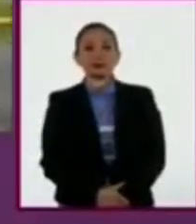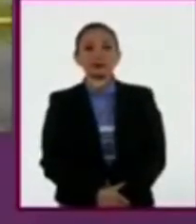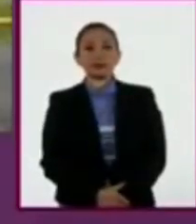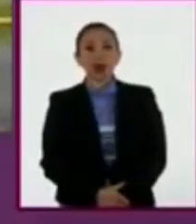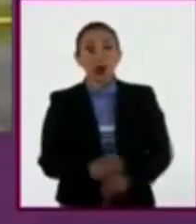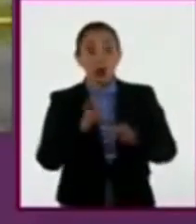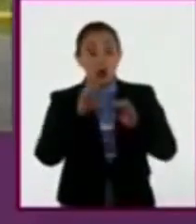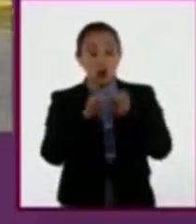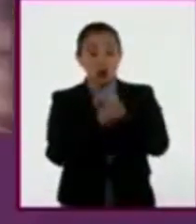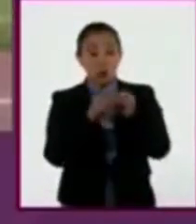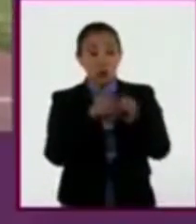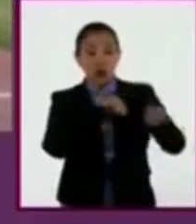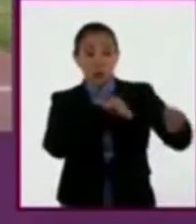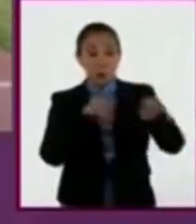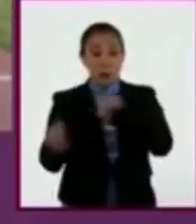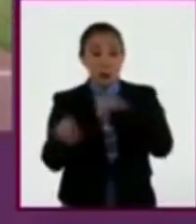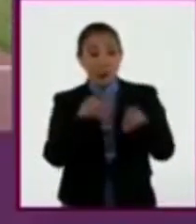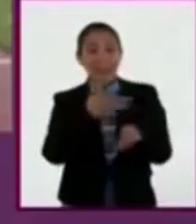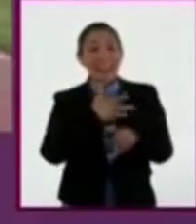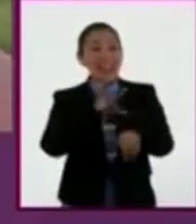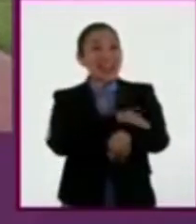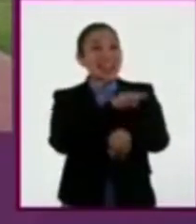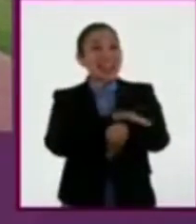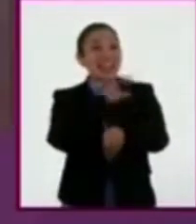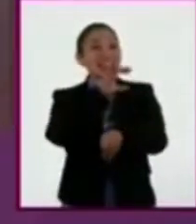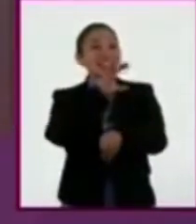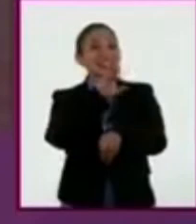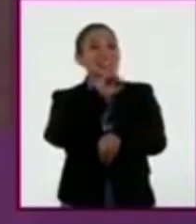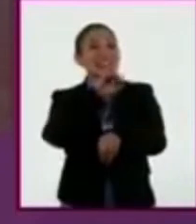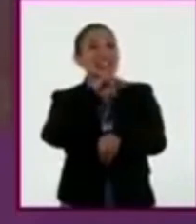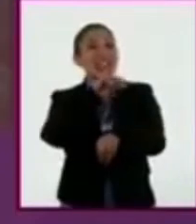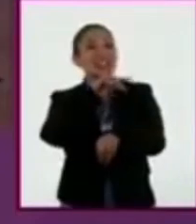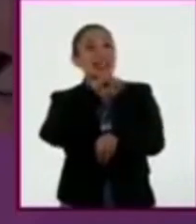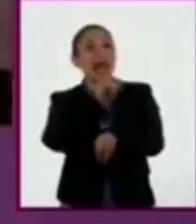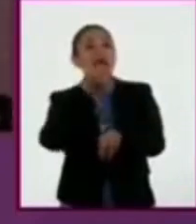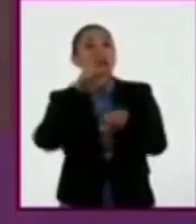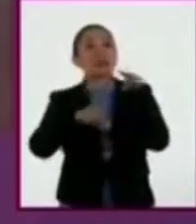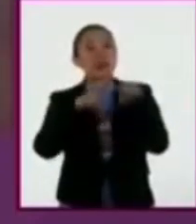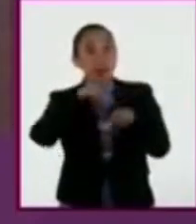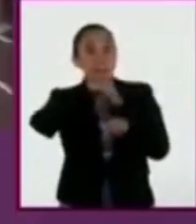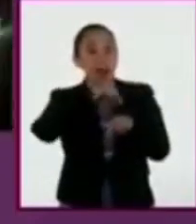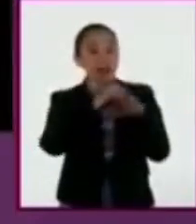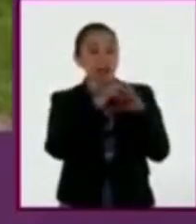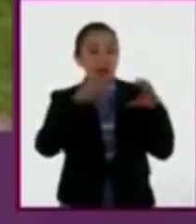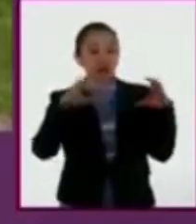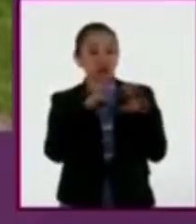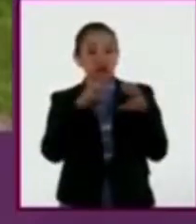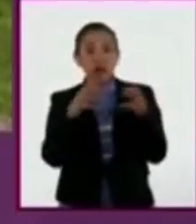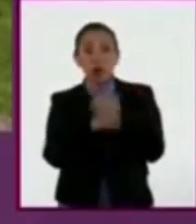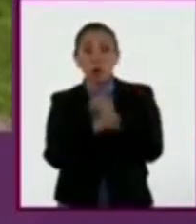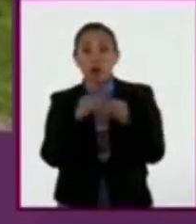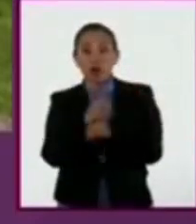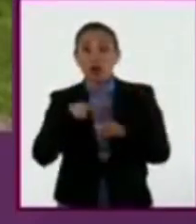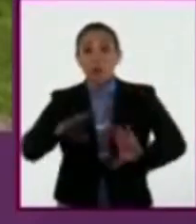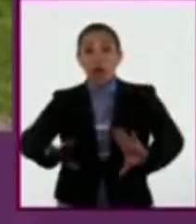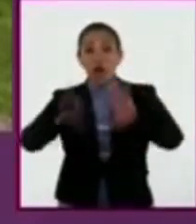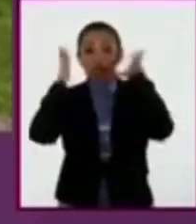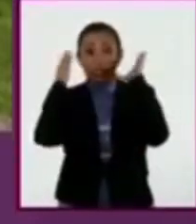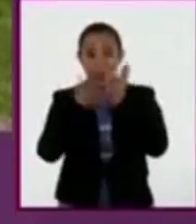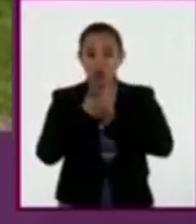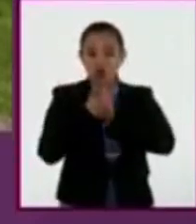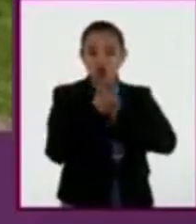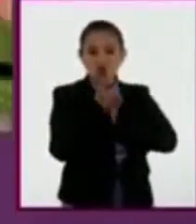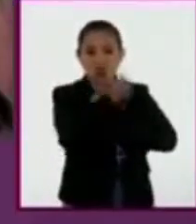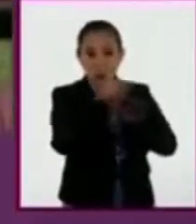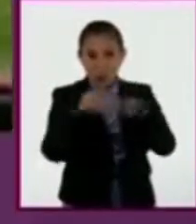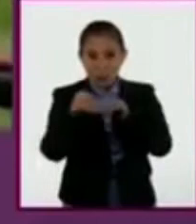Los cuerpos en movimiento tienen energía cinética, la cual depende de la masa de cada cuerpo y de la velocidad con que se